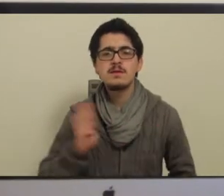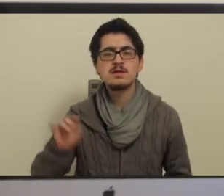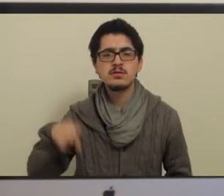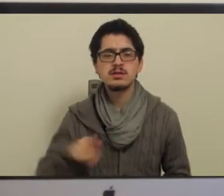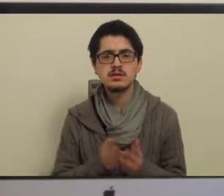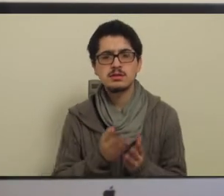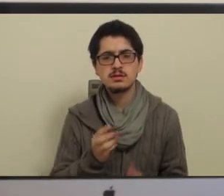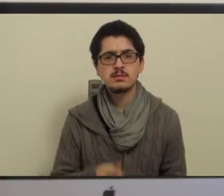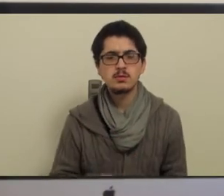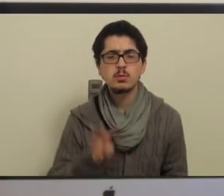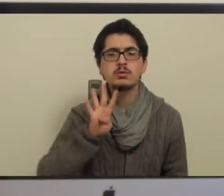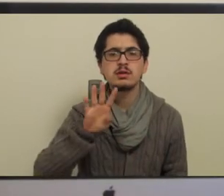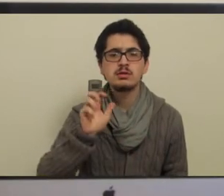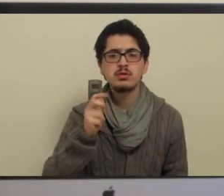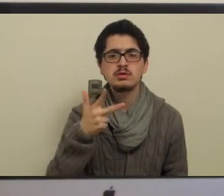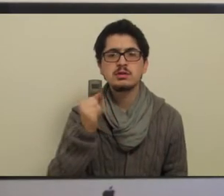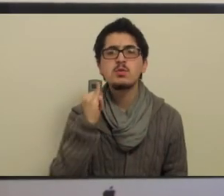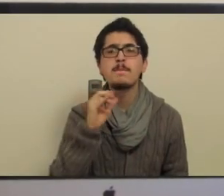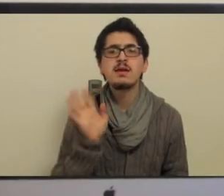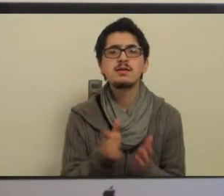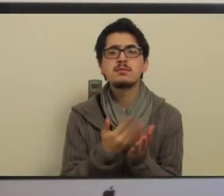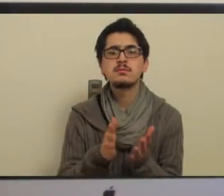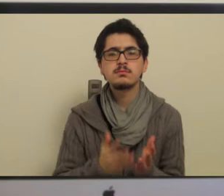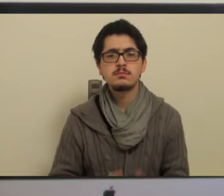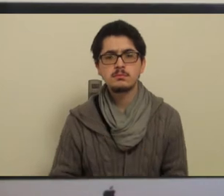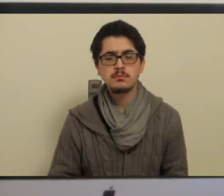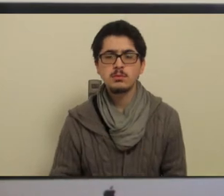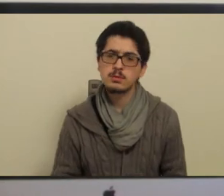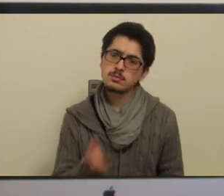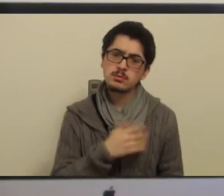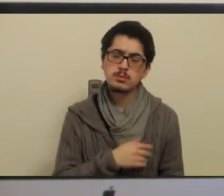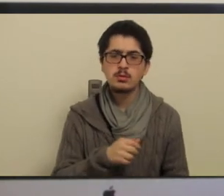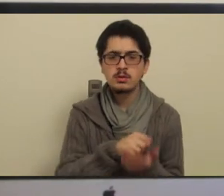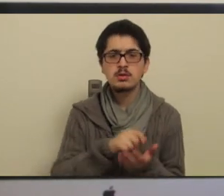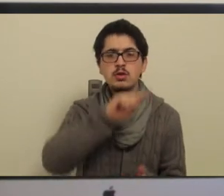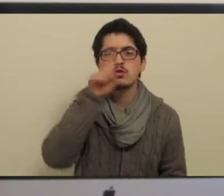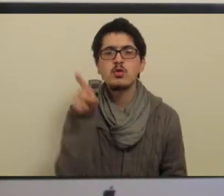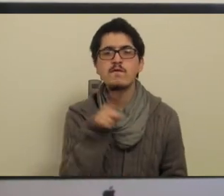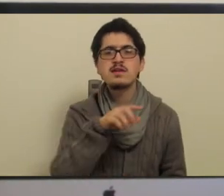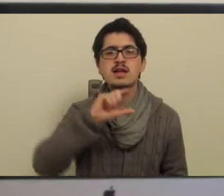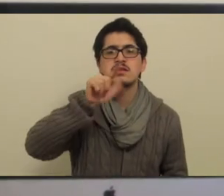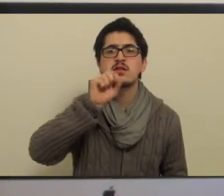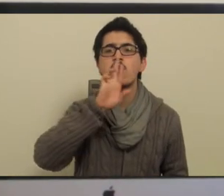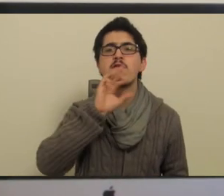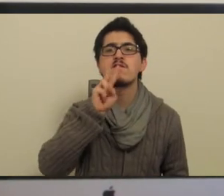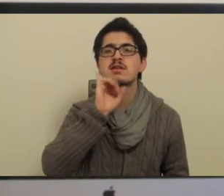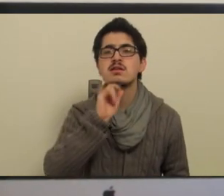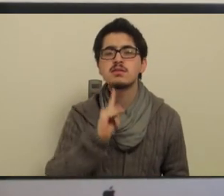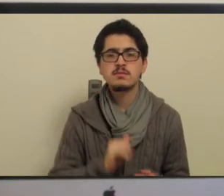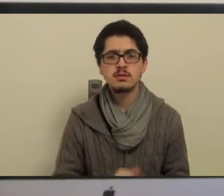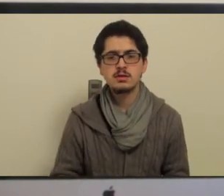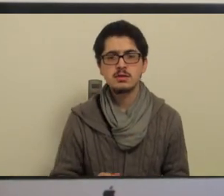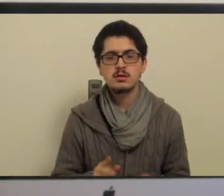informaciones básicas. Este libro tiene exactamente 481 páginas. Como dije anteriormente, está escrito por Sofía Segovia y su